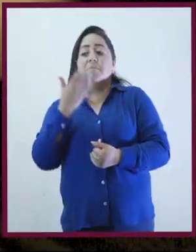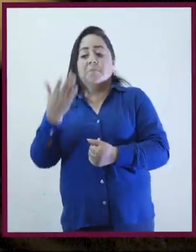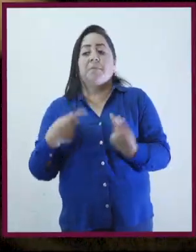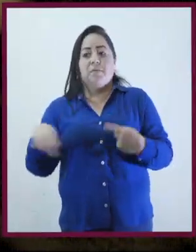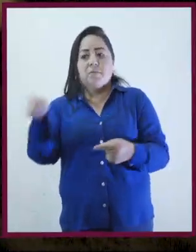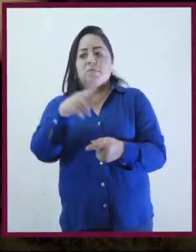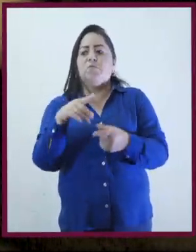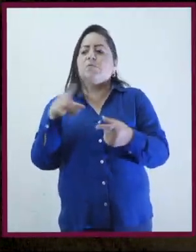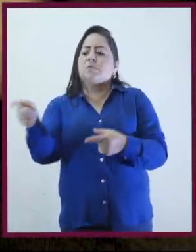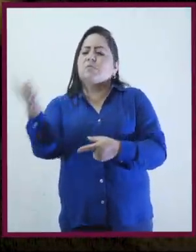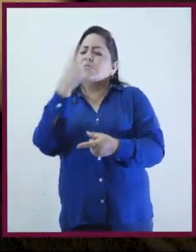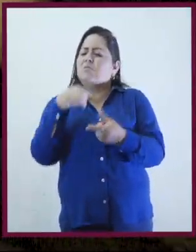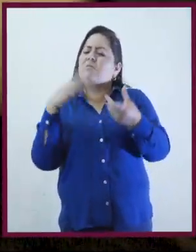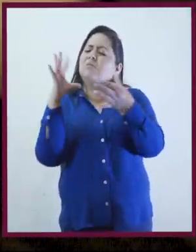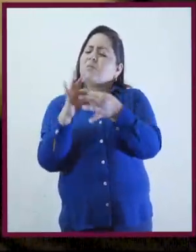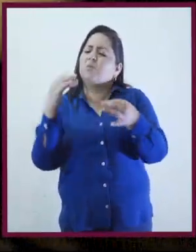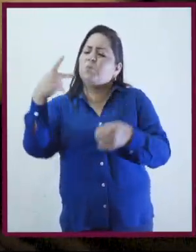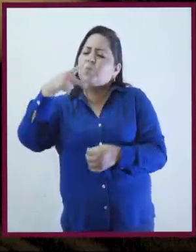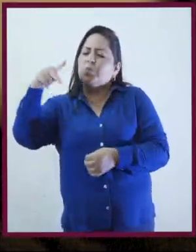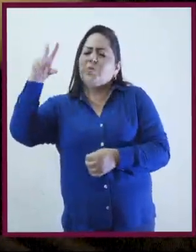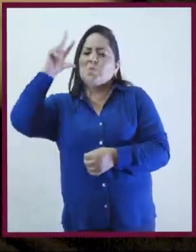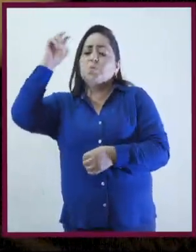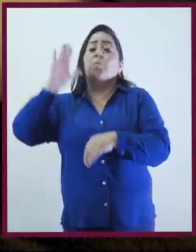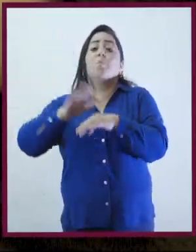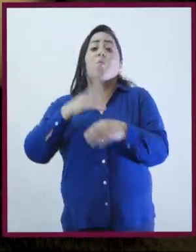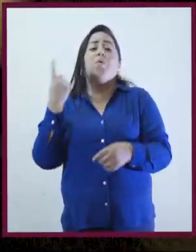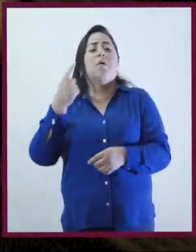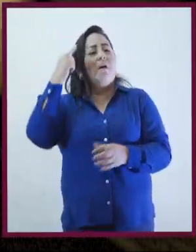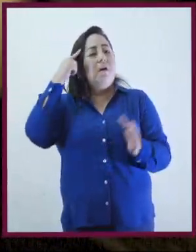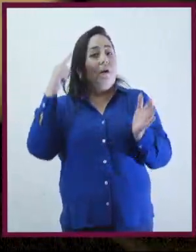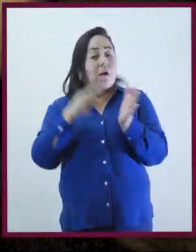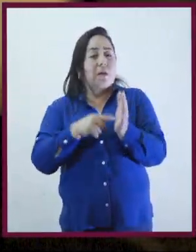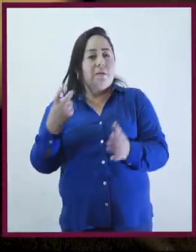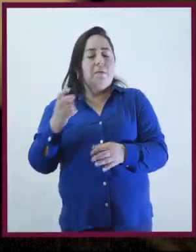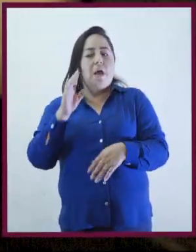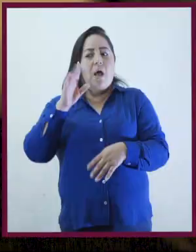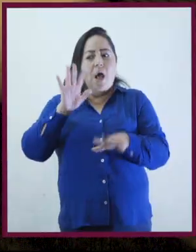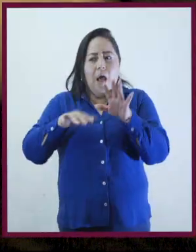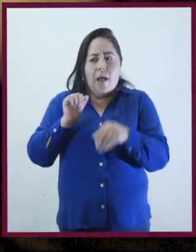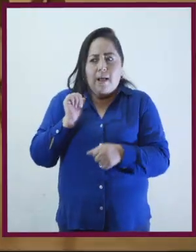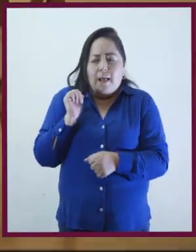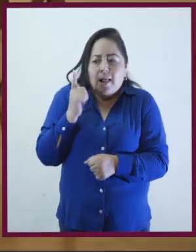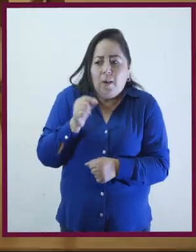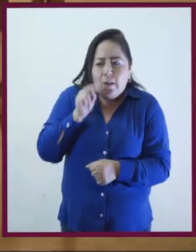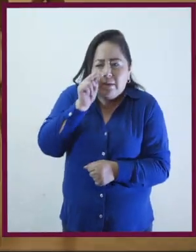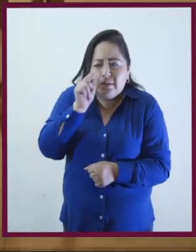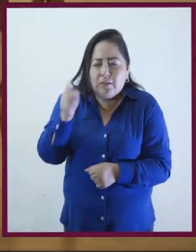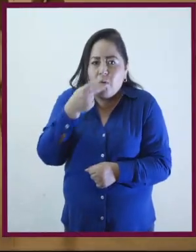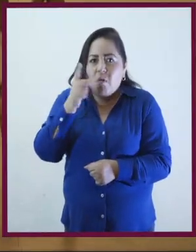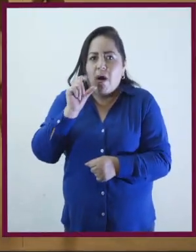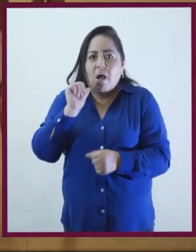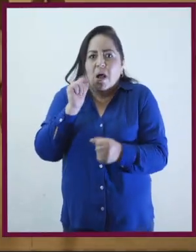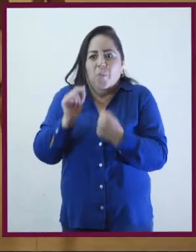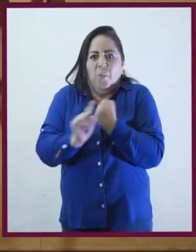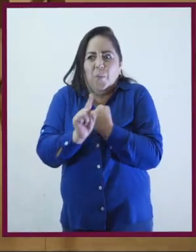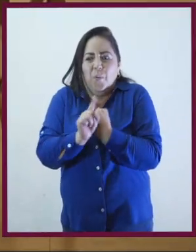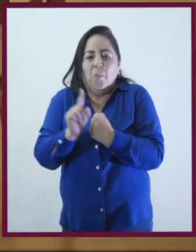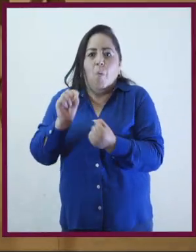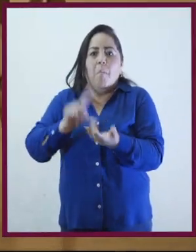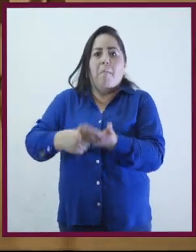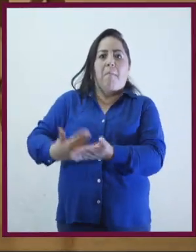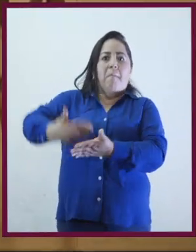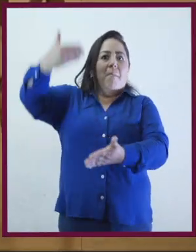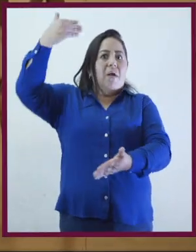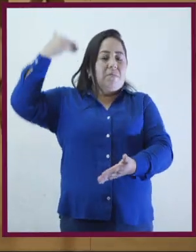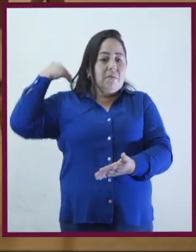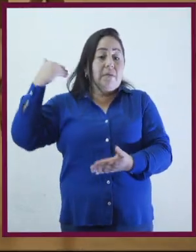pacientes que le cuenten sus sueños, porque cree que en esos momentos aparecen signos o señales de los conflictos presentes y